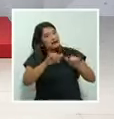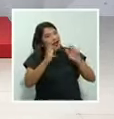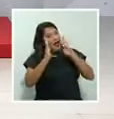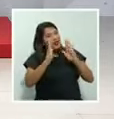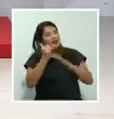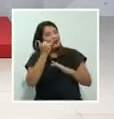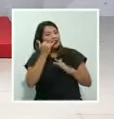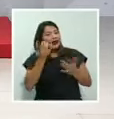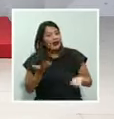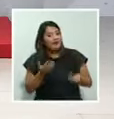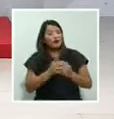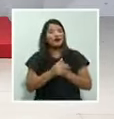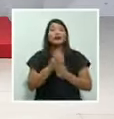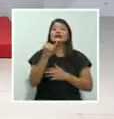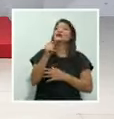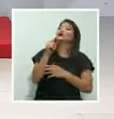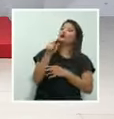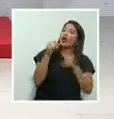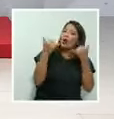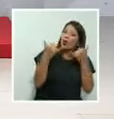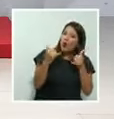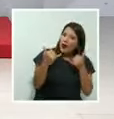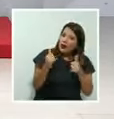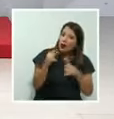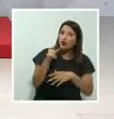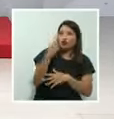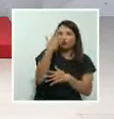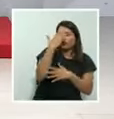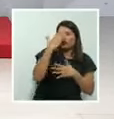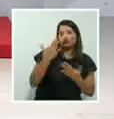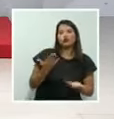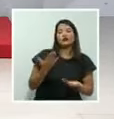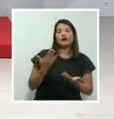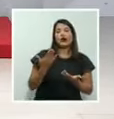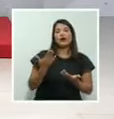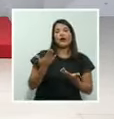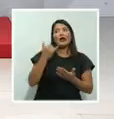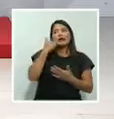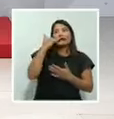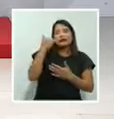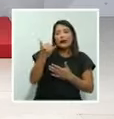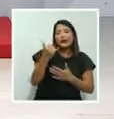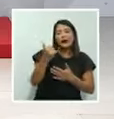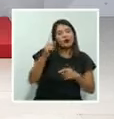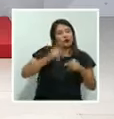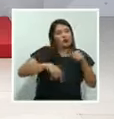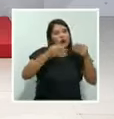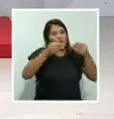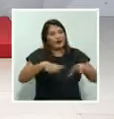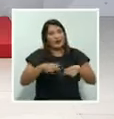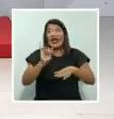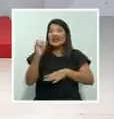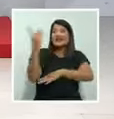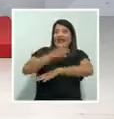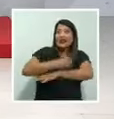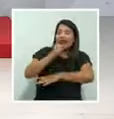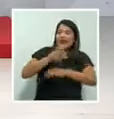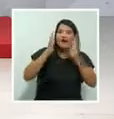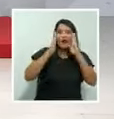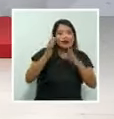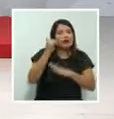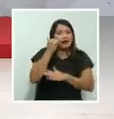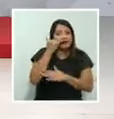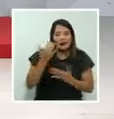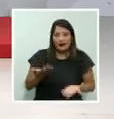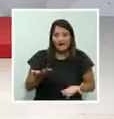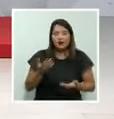del teléfono. Es que si usted activa y usted sabe que usted activo sí, para la claro. Llamada, para la Rueda de la Fortuna, llamada telefónica. No se lo puede perder. Ese día usted tiene que estar atento al teléfono en